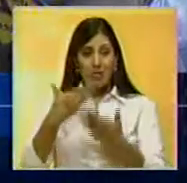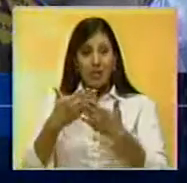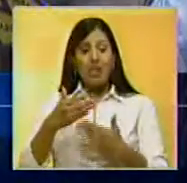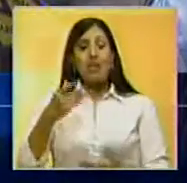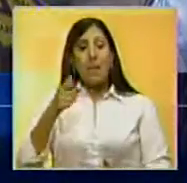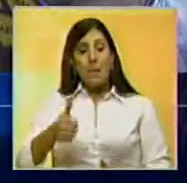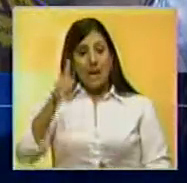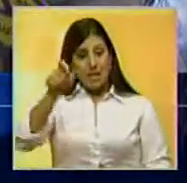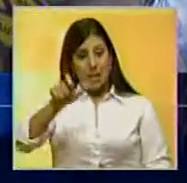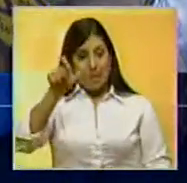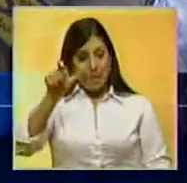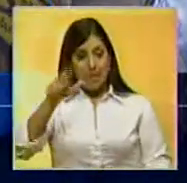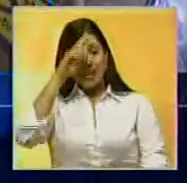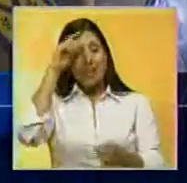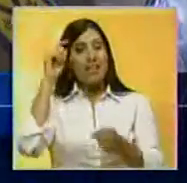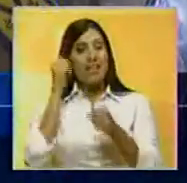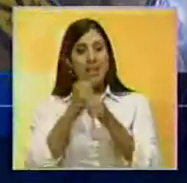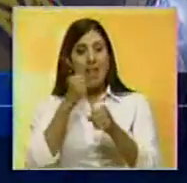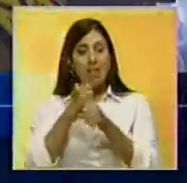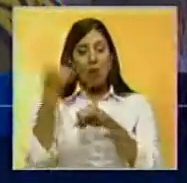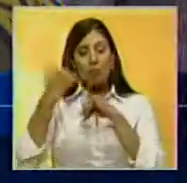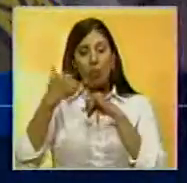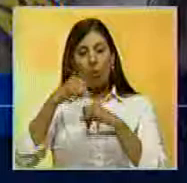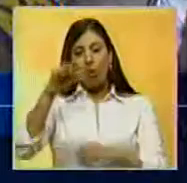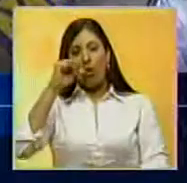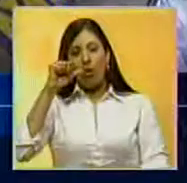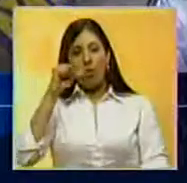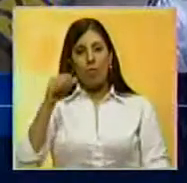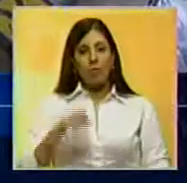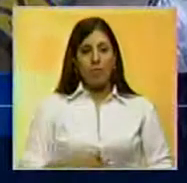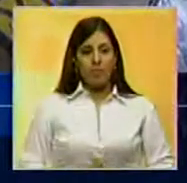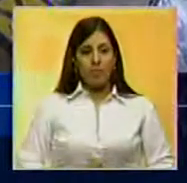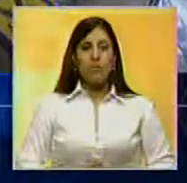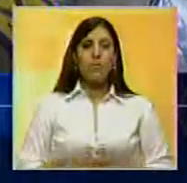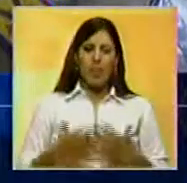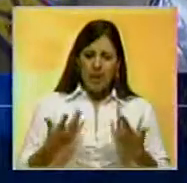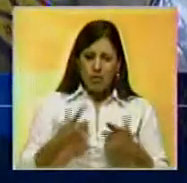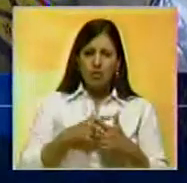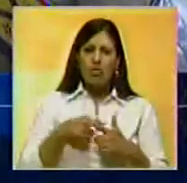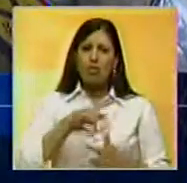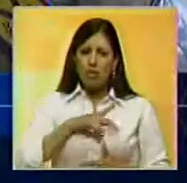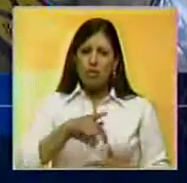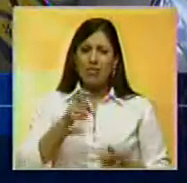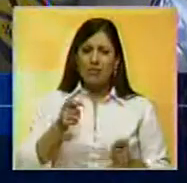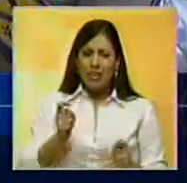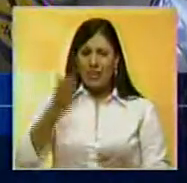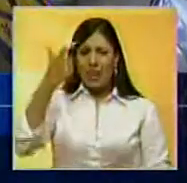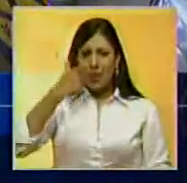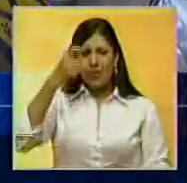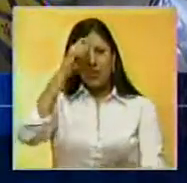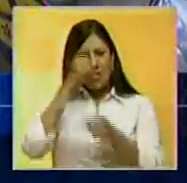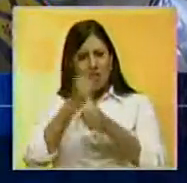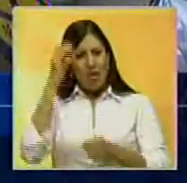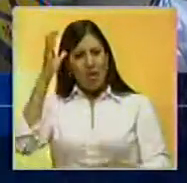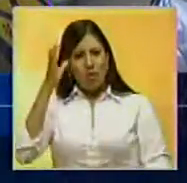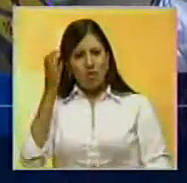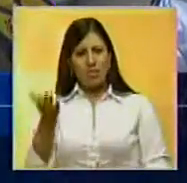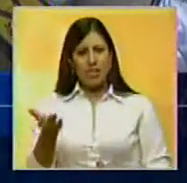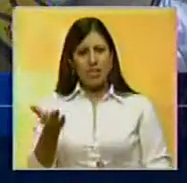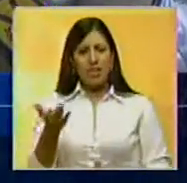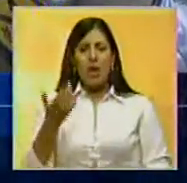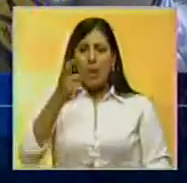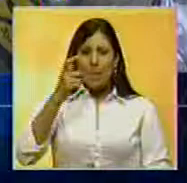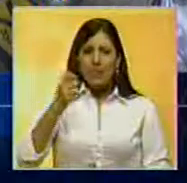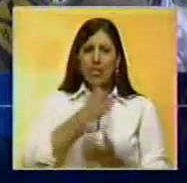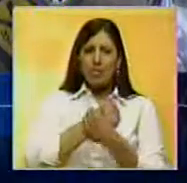que la mayoría que trabaja ahí son unos alcohólicos, son unos borrachos. Entonces vamos a tratar de poner personas allí conscientes de que